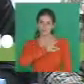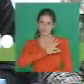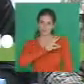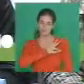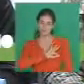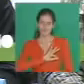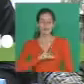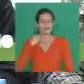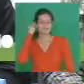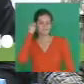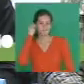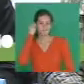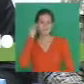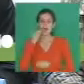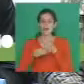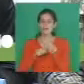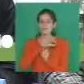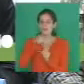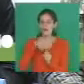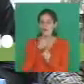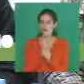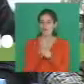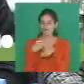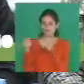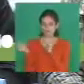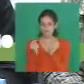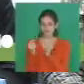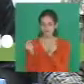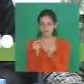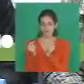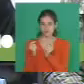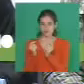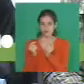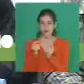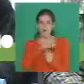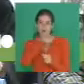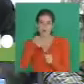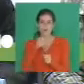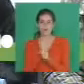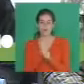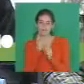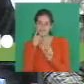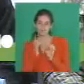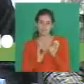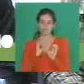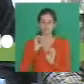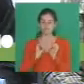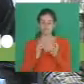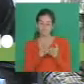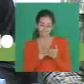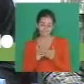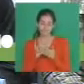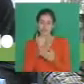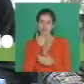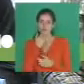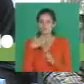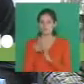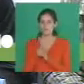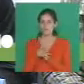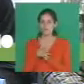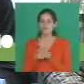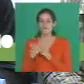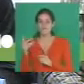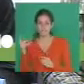se pensó en realizar unas jornadas de discusión, unas jornadas de estudio, donde